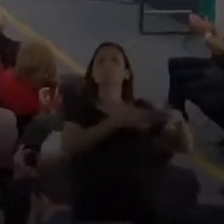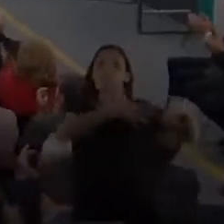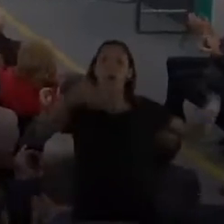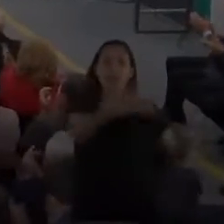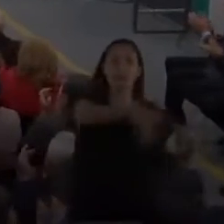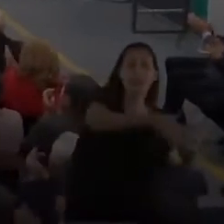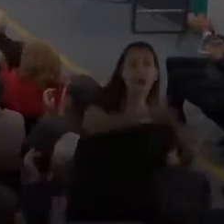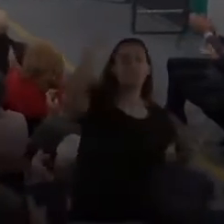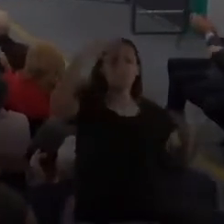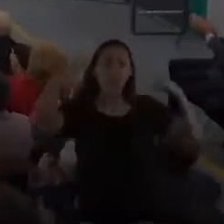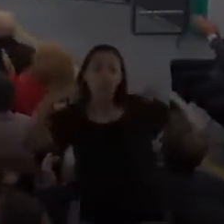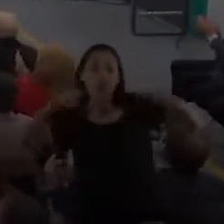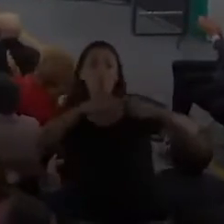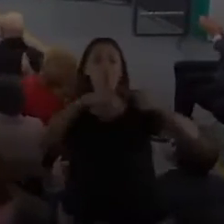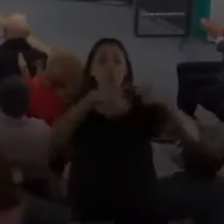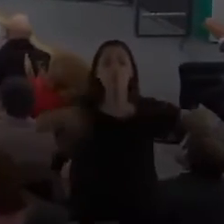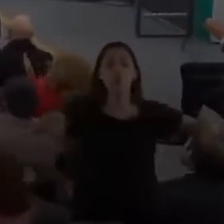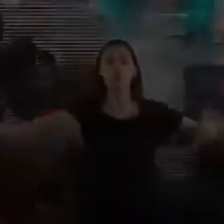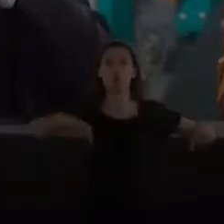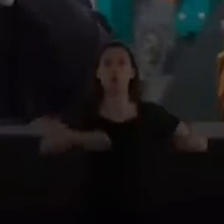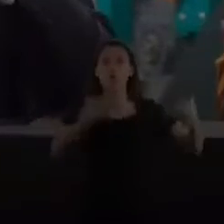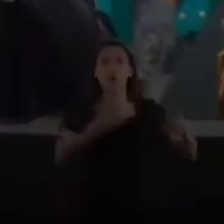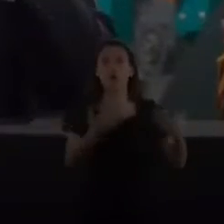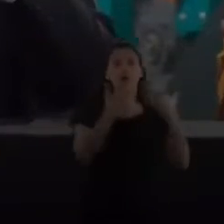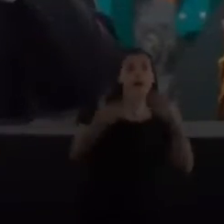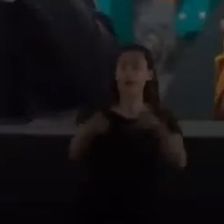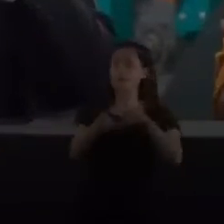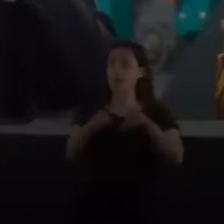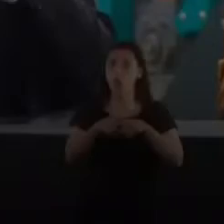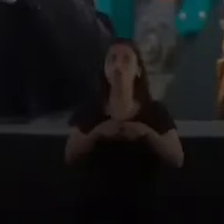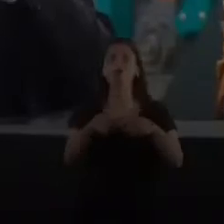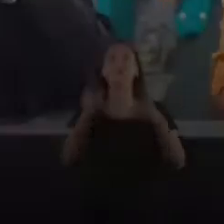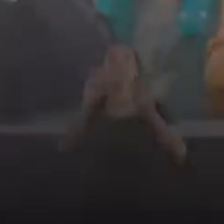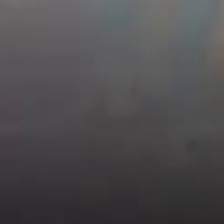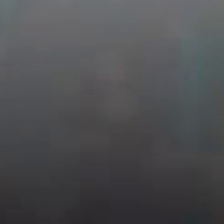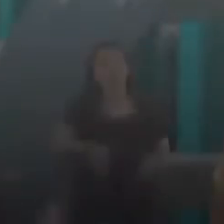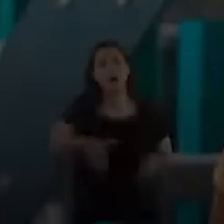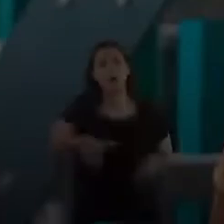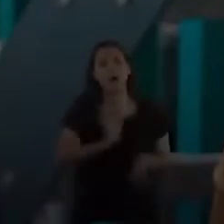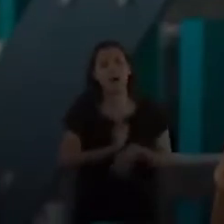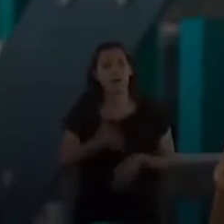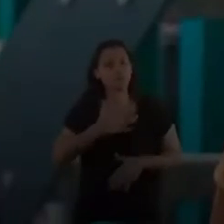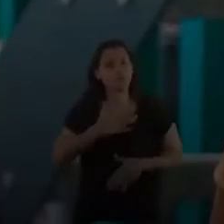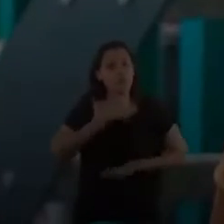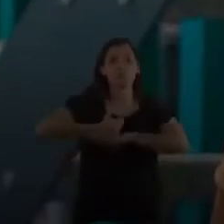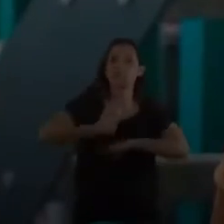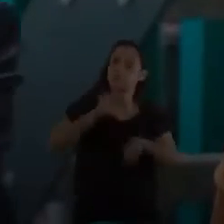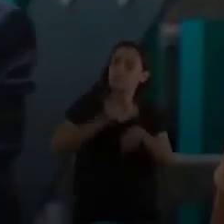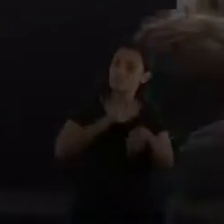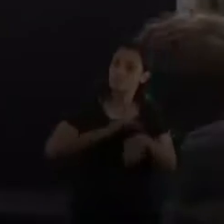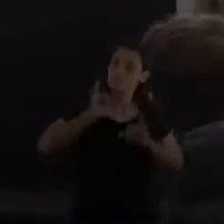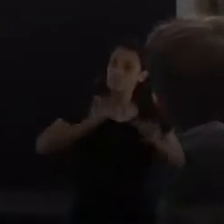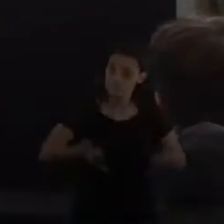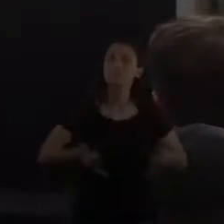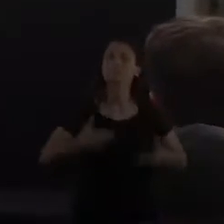calles, de sus luminarias, de acuerdo a este programa de ampliación de los parques industriales. Mi responsabilidad aquí de